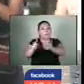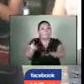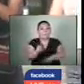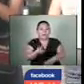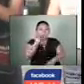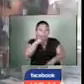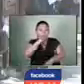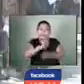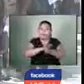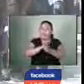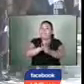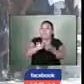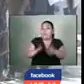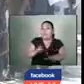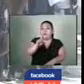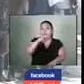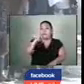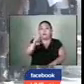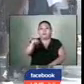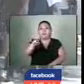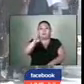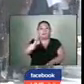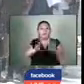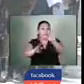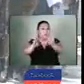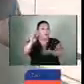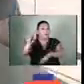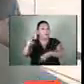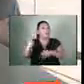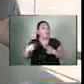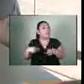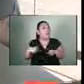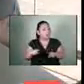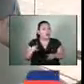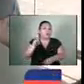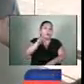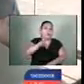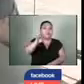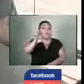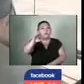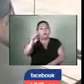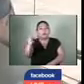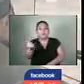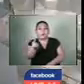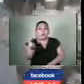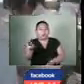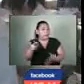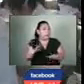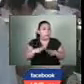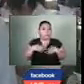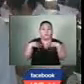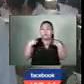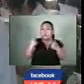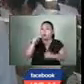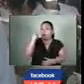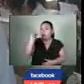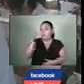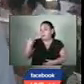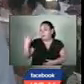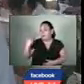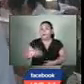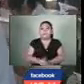confirmados, de los cuales 10,726 están activos y 150 personas se han recuperado en las últimas horas.